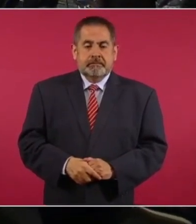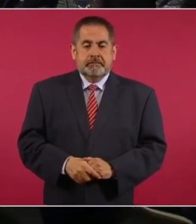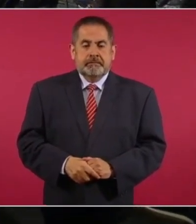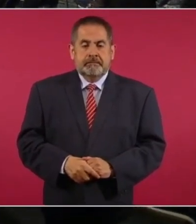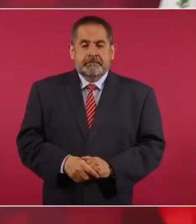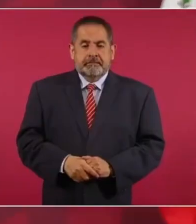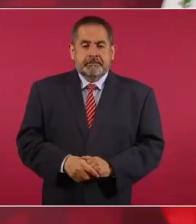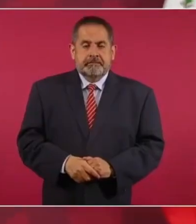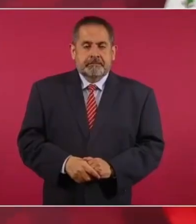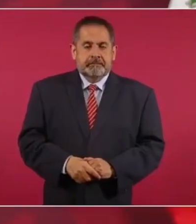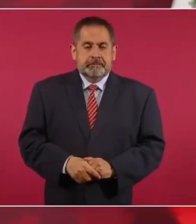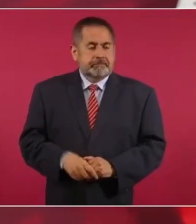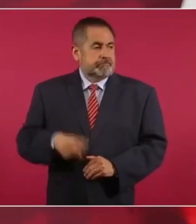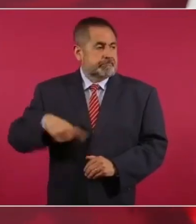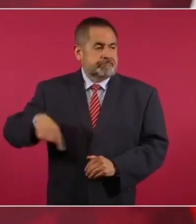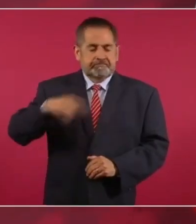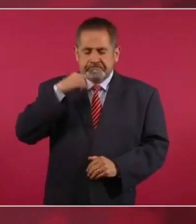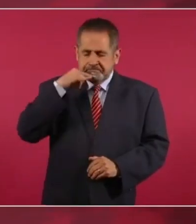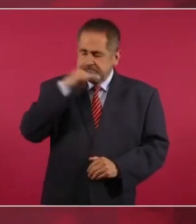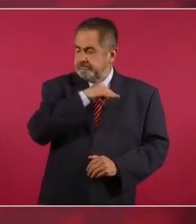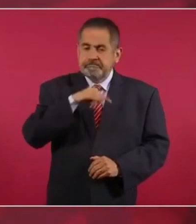Que no haya hipocresía,